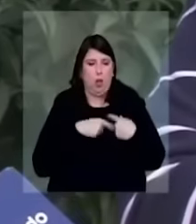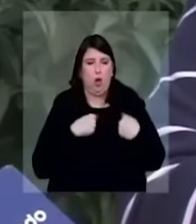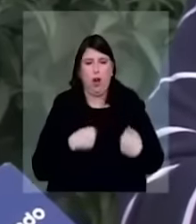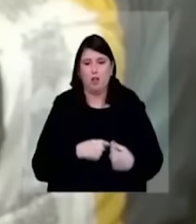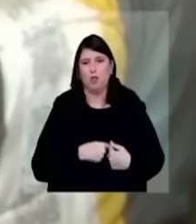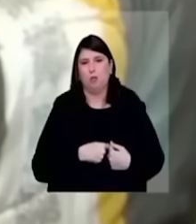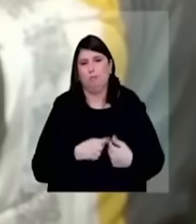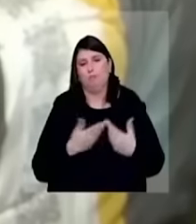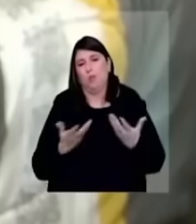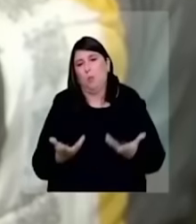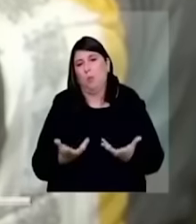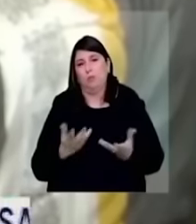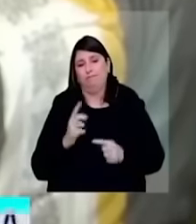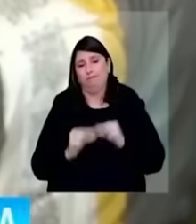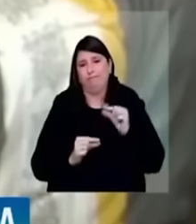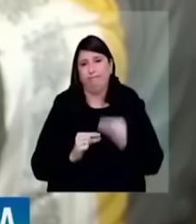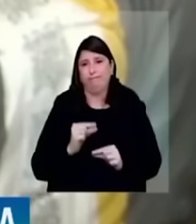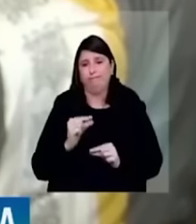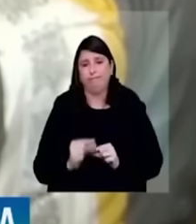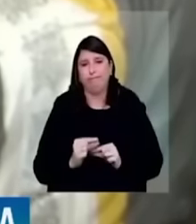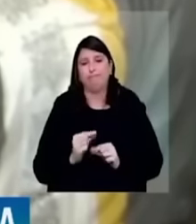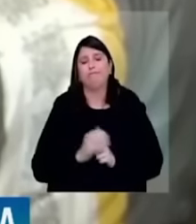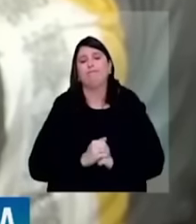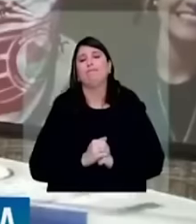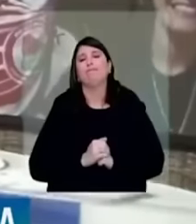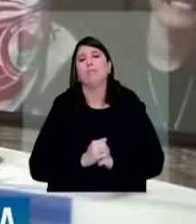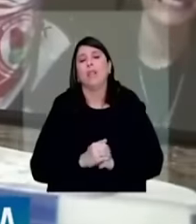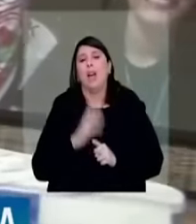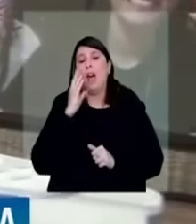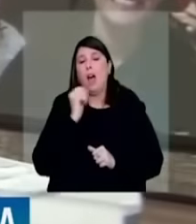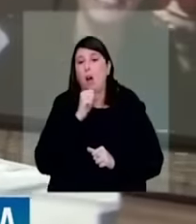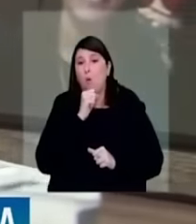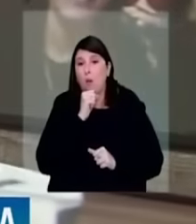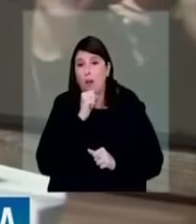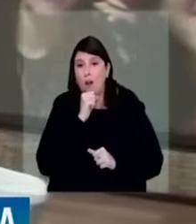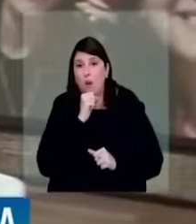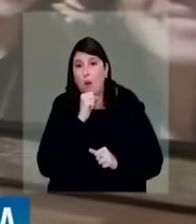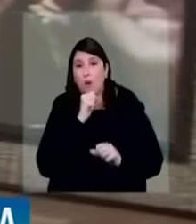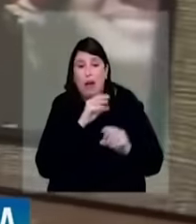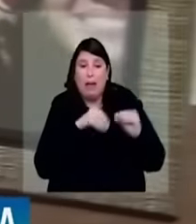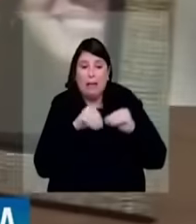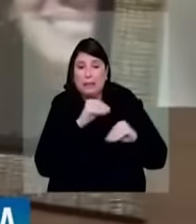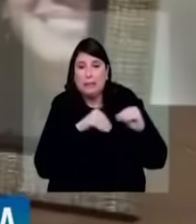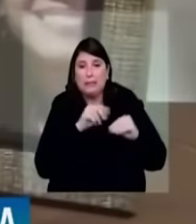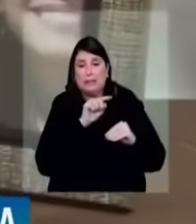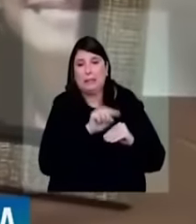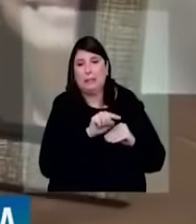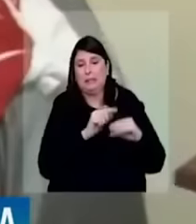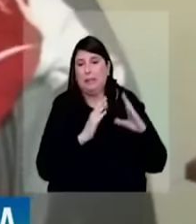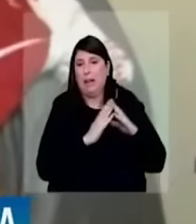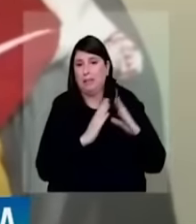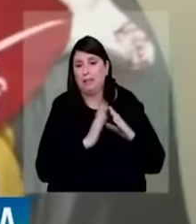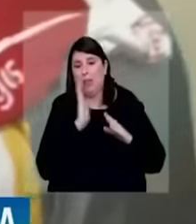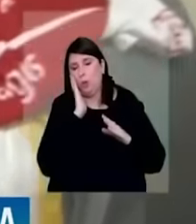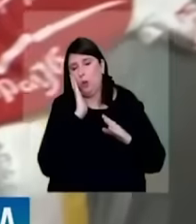vamos llevando. Los abuelos acondicionaron un estar para que sea ahora su dormitorio con todas las comodidades para que